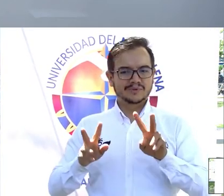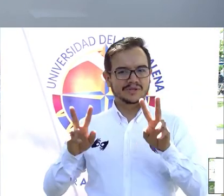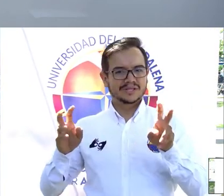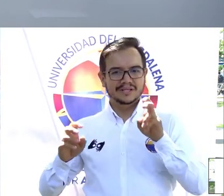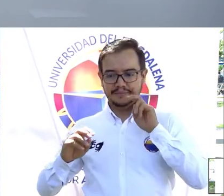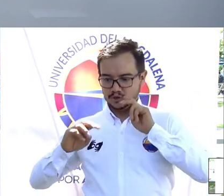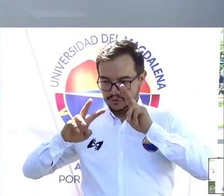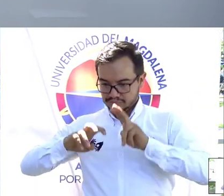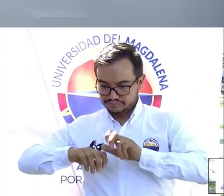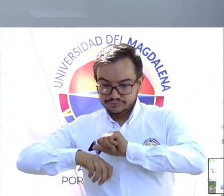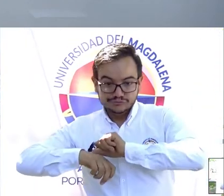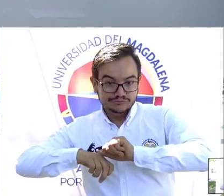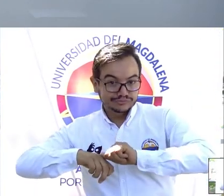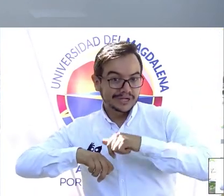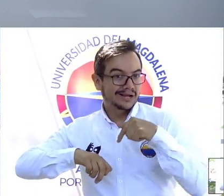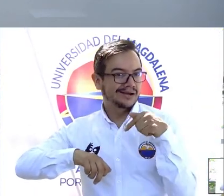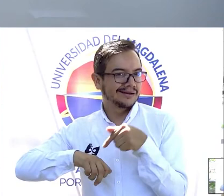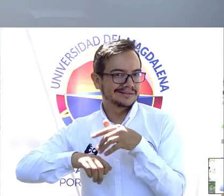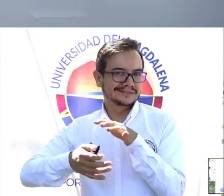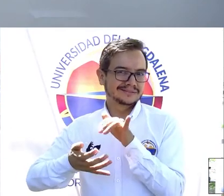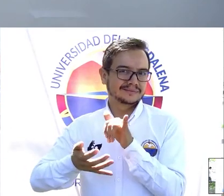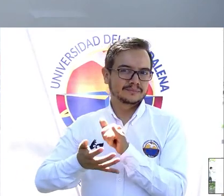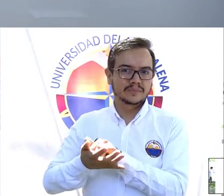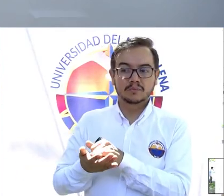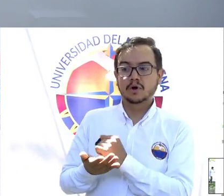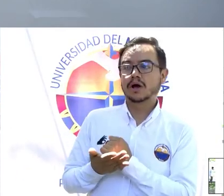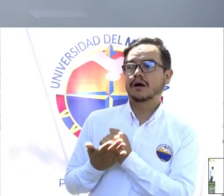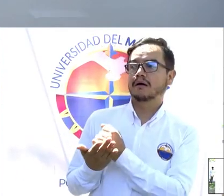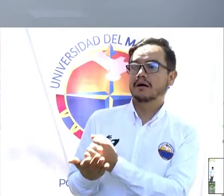quirófanos, no siendo la excepción